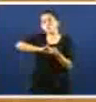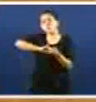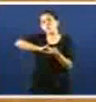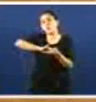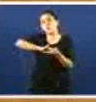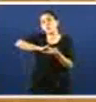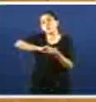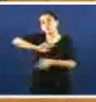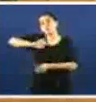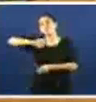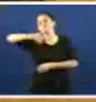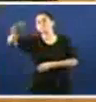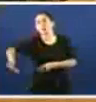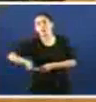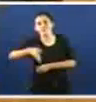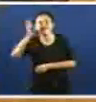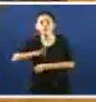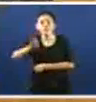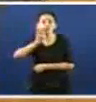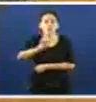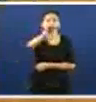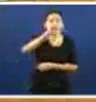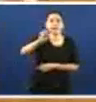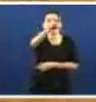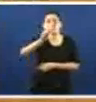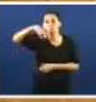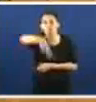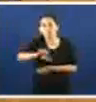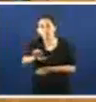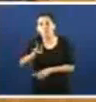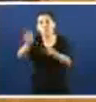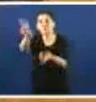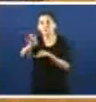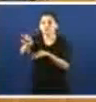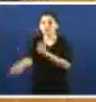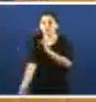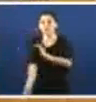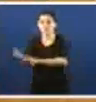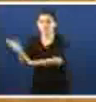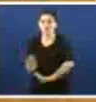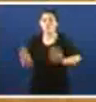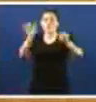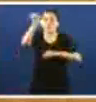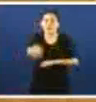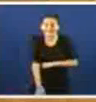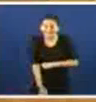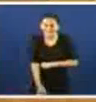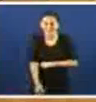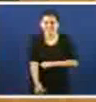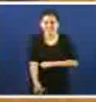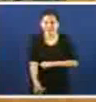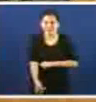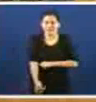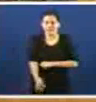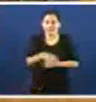30, 20-30, a la Capone, caparon por delitos fiscales. Aquí, ni siquiera, como se